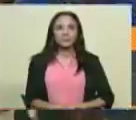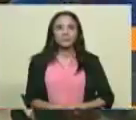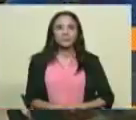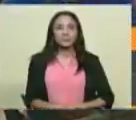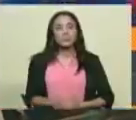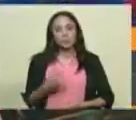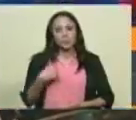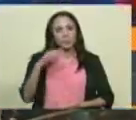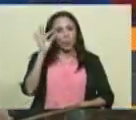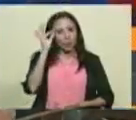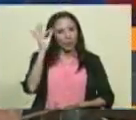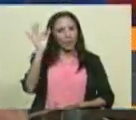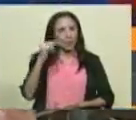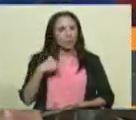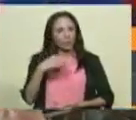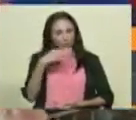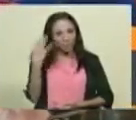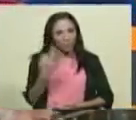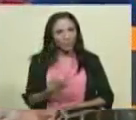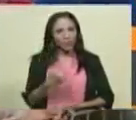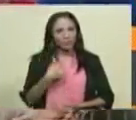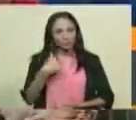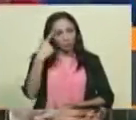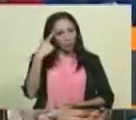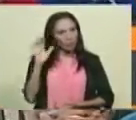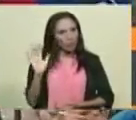creo de verdad, muchachas,